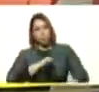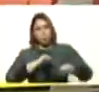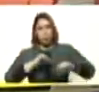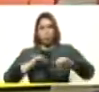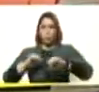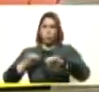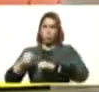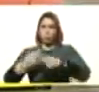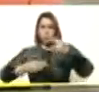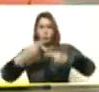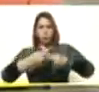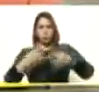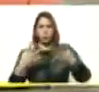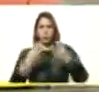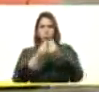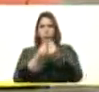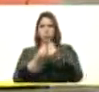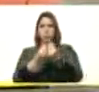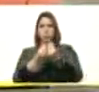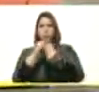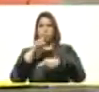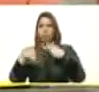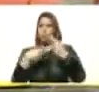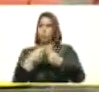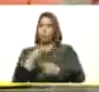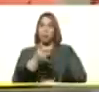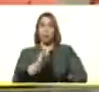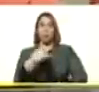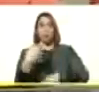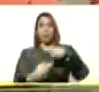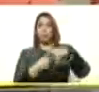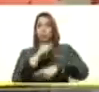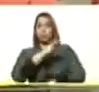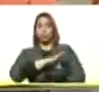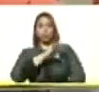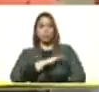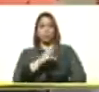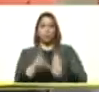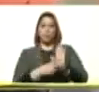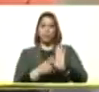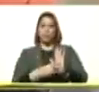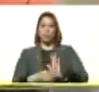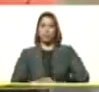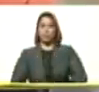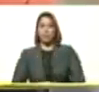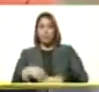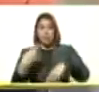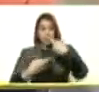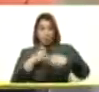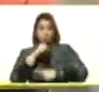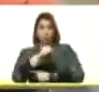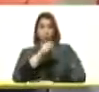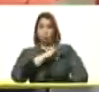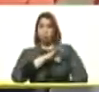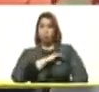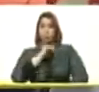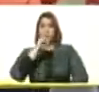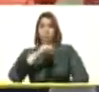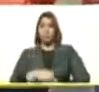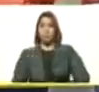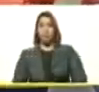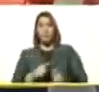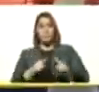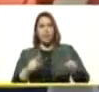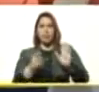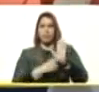movilizada y construyendo, jamás habría revolución socialista de verdad. La revolución socialista, para que